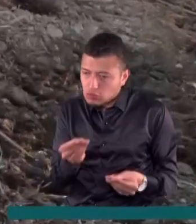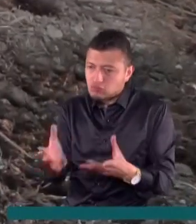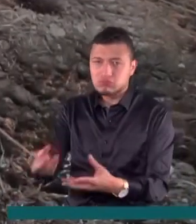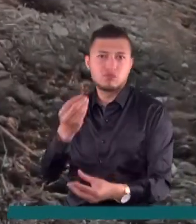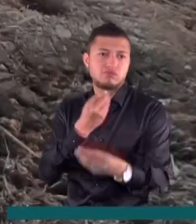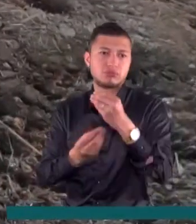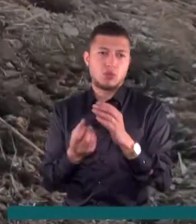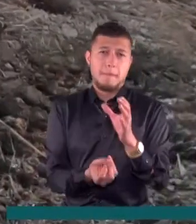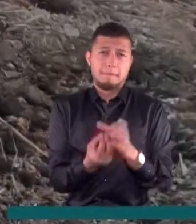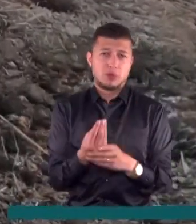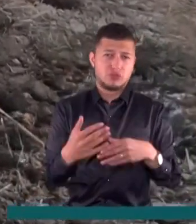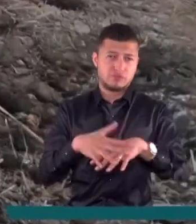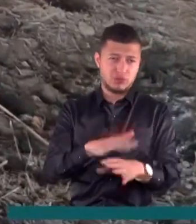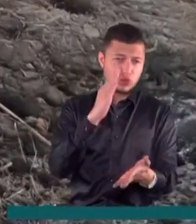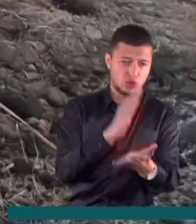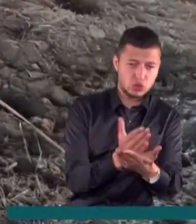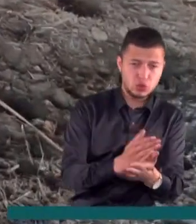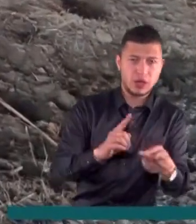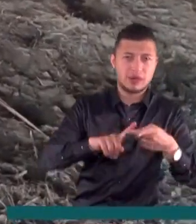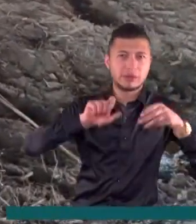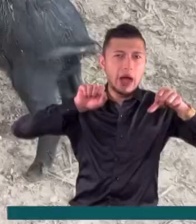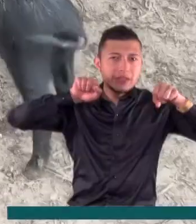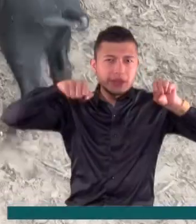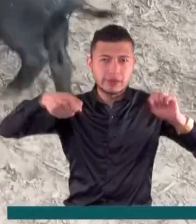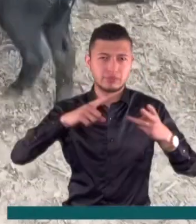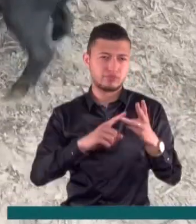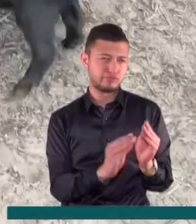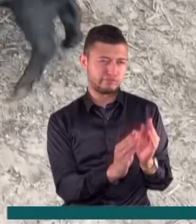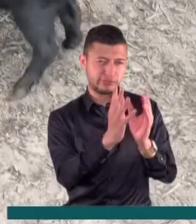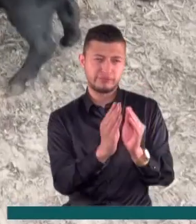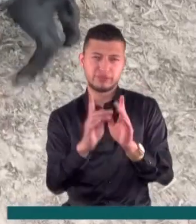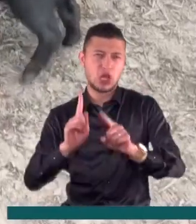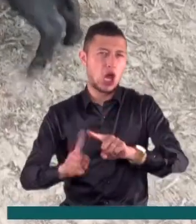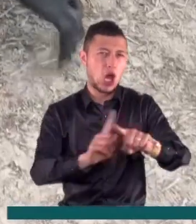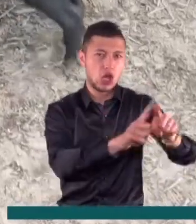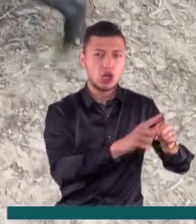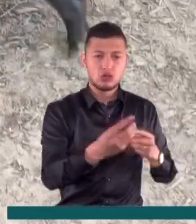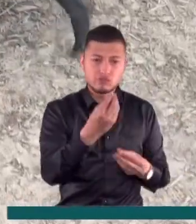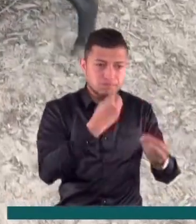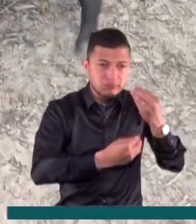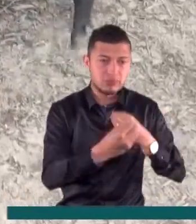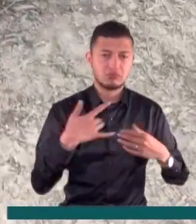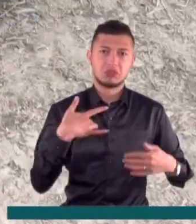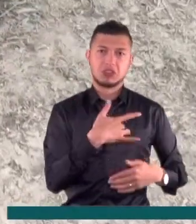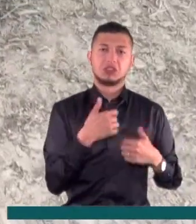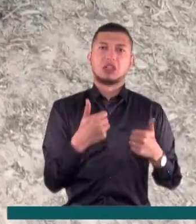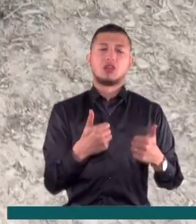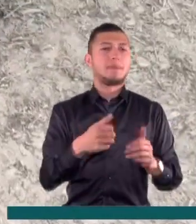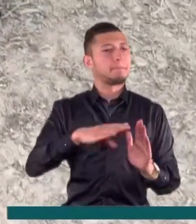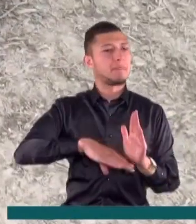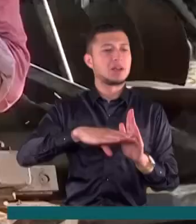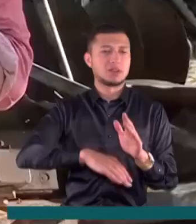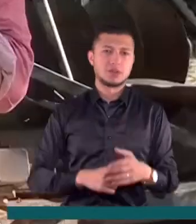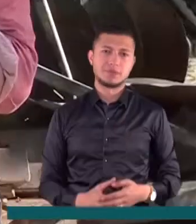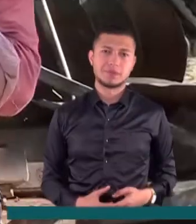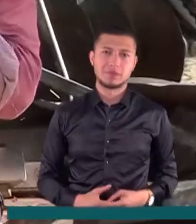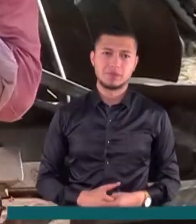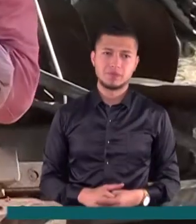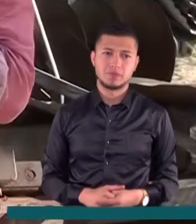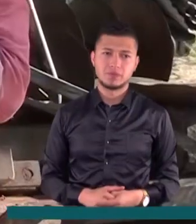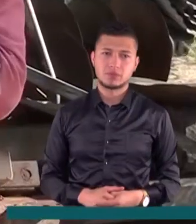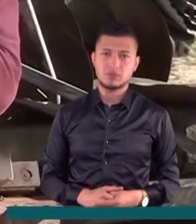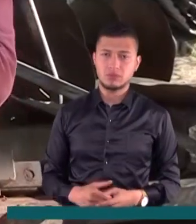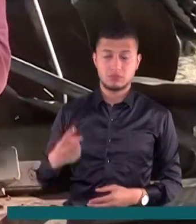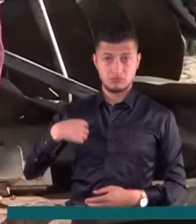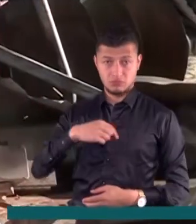de mula, con una producción mixta de yuca, caña, entre otras plantas, obteniendo alimentos sanos y de bajo costo. Tenemos esta